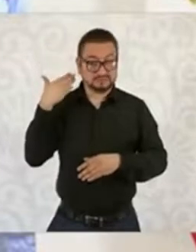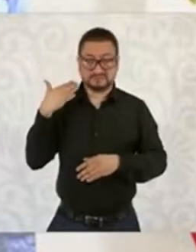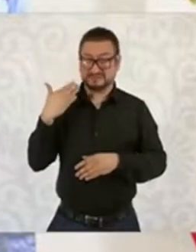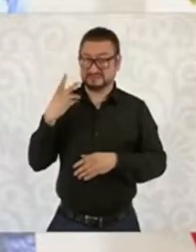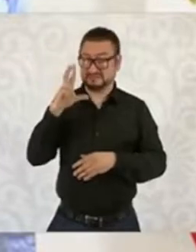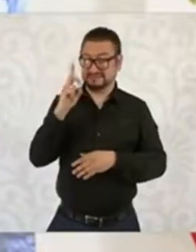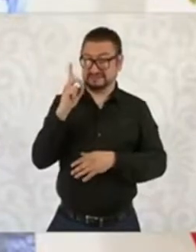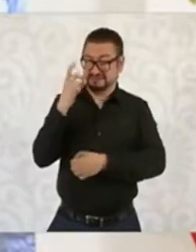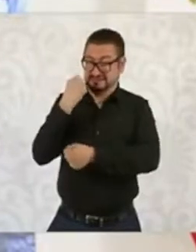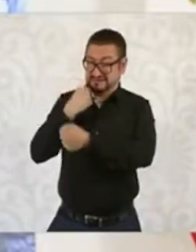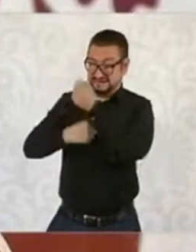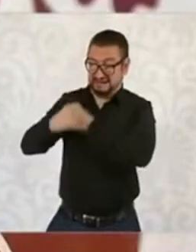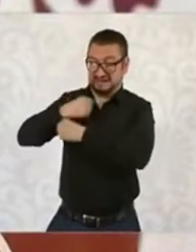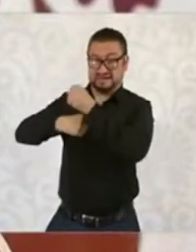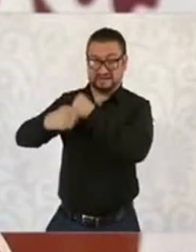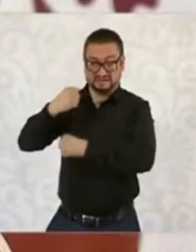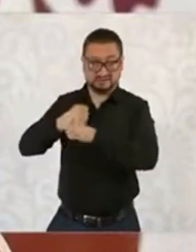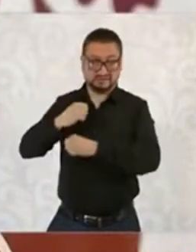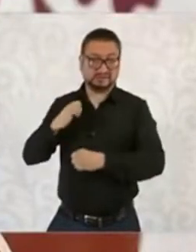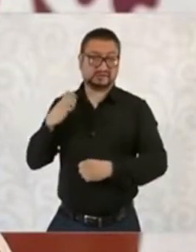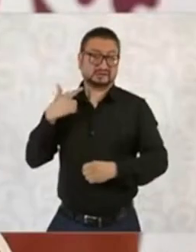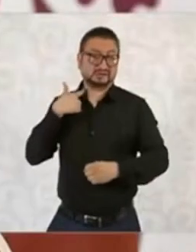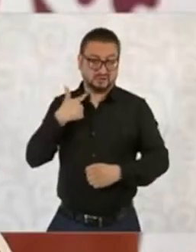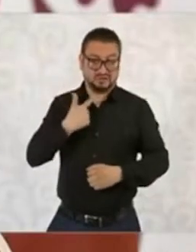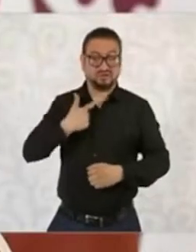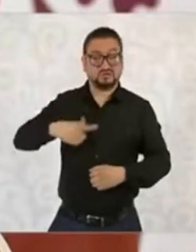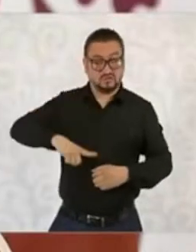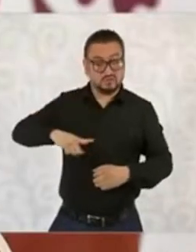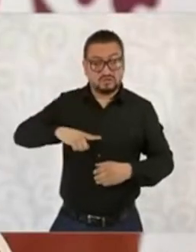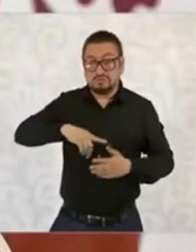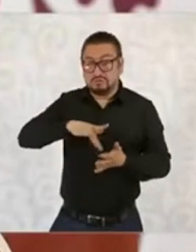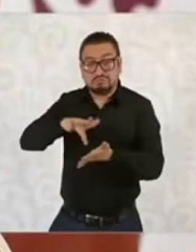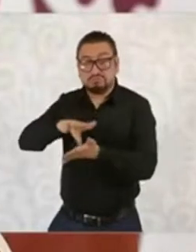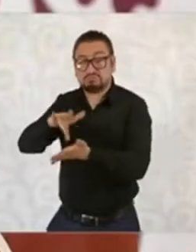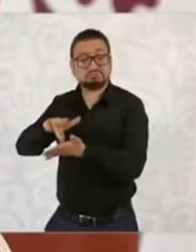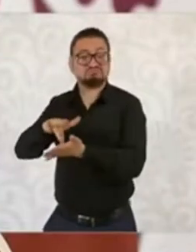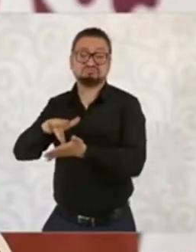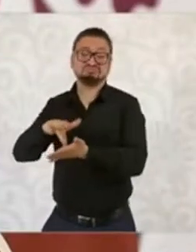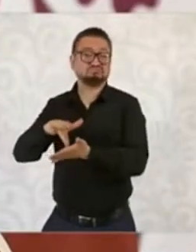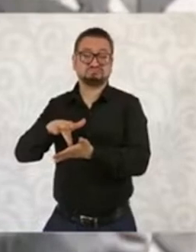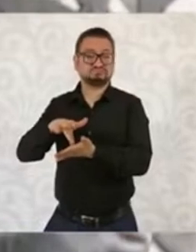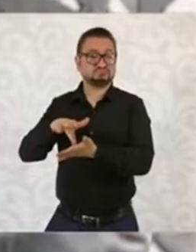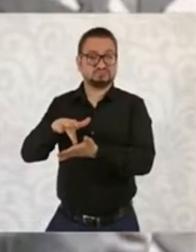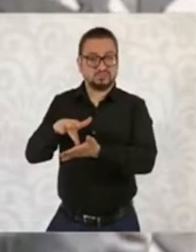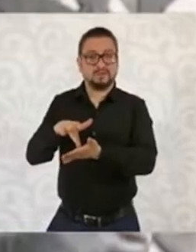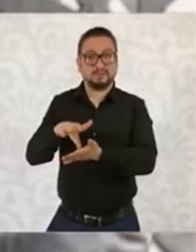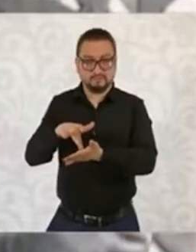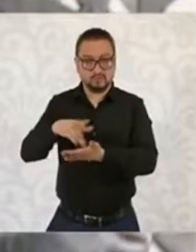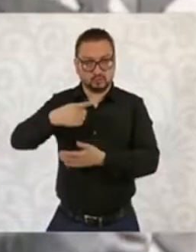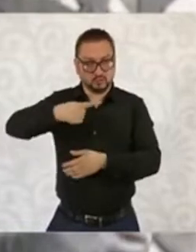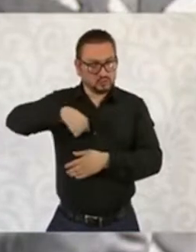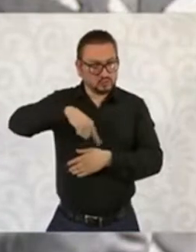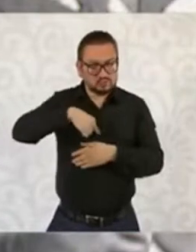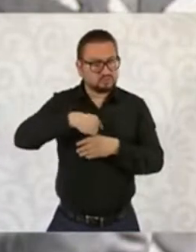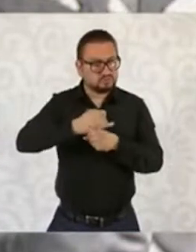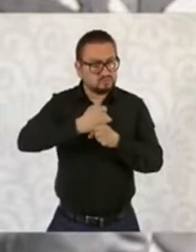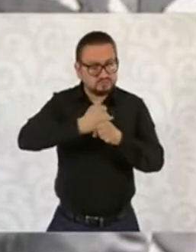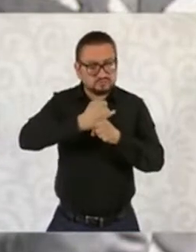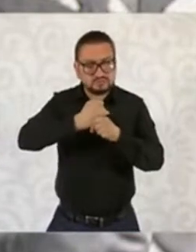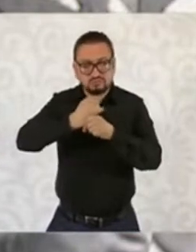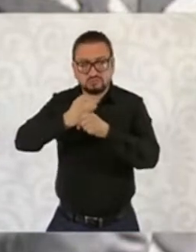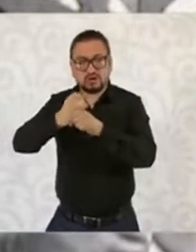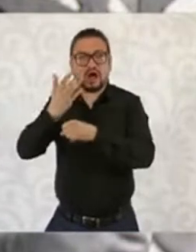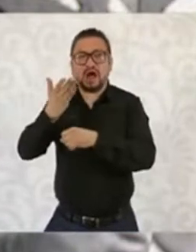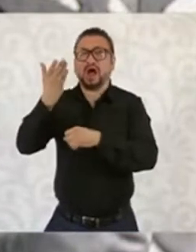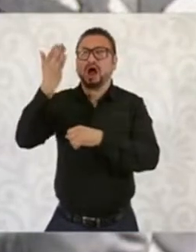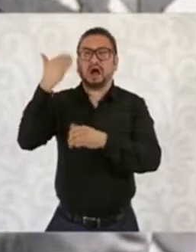30 años de políticas neoliberales se apoyó a la juventud, en donde, pues, haciendo un rastreo de todos los apoyos que se